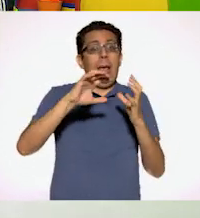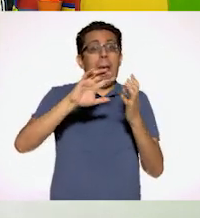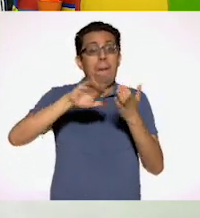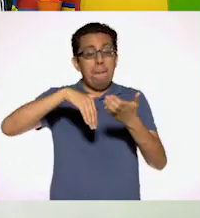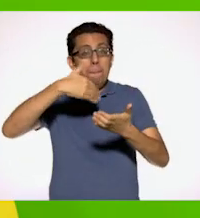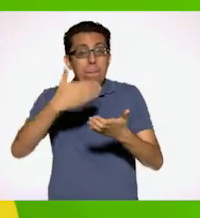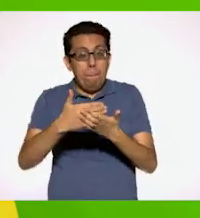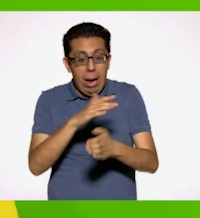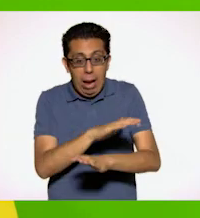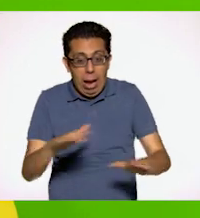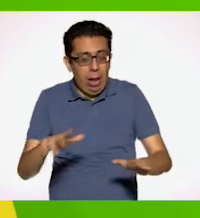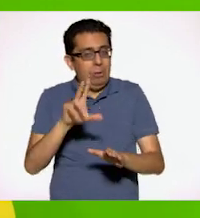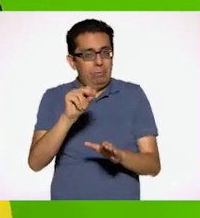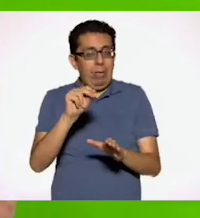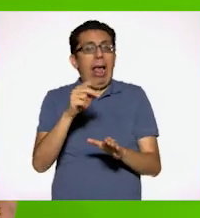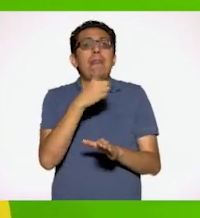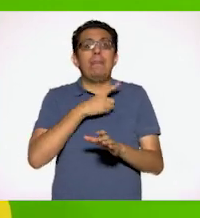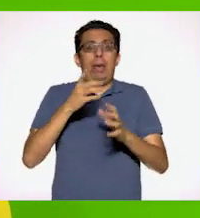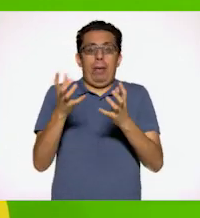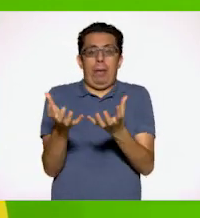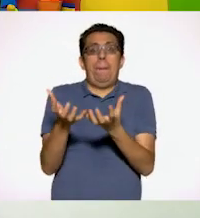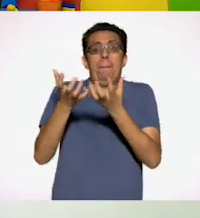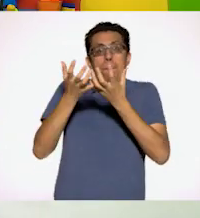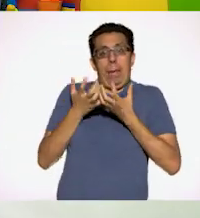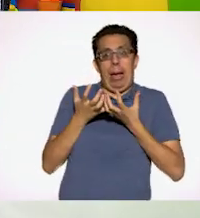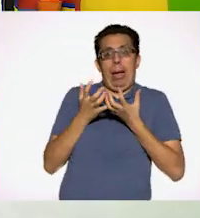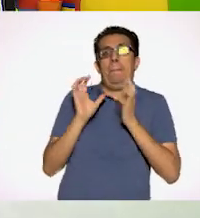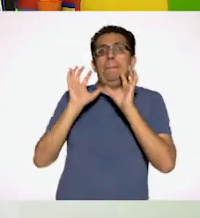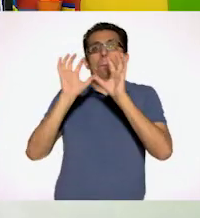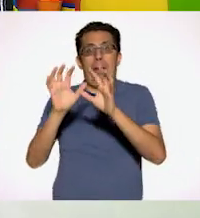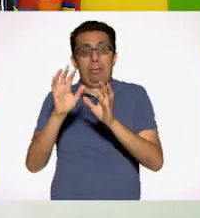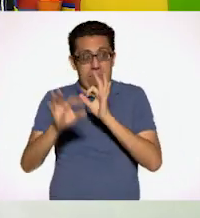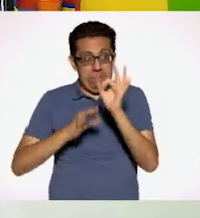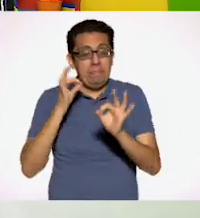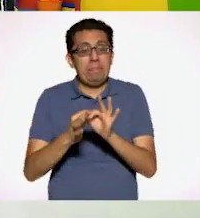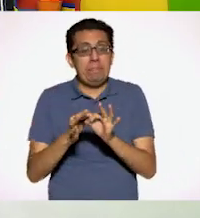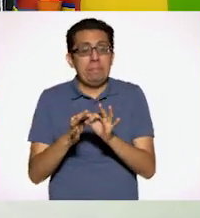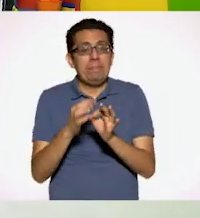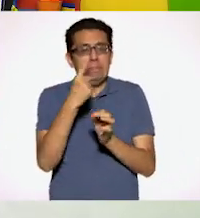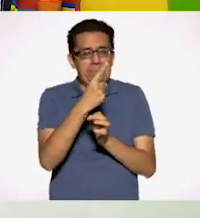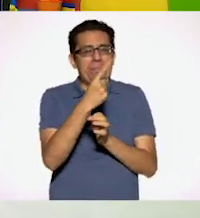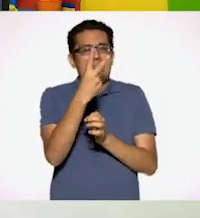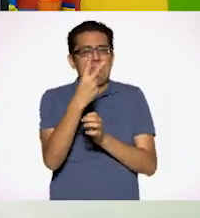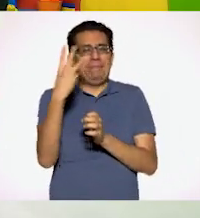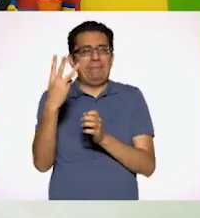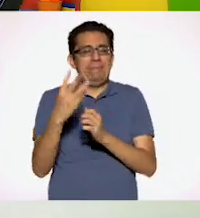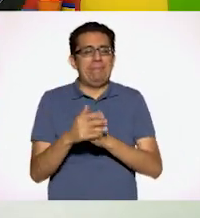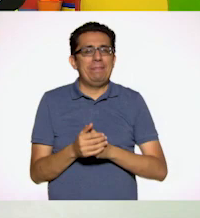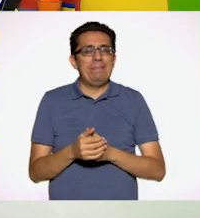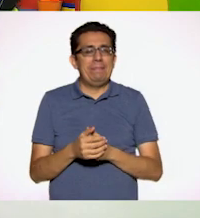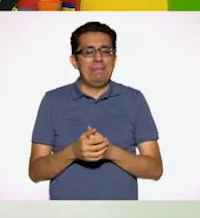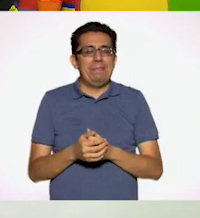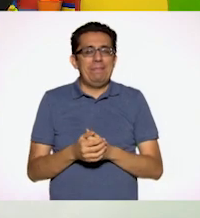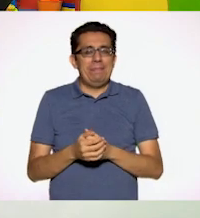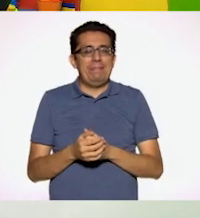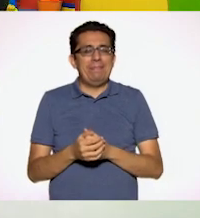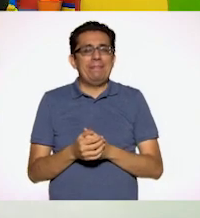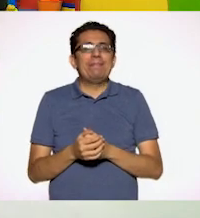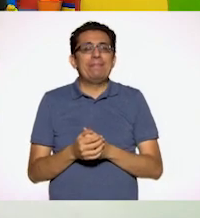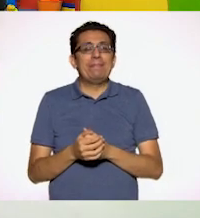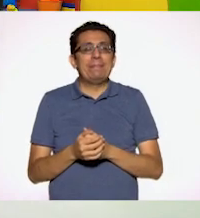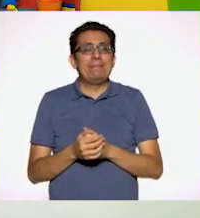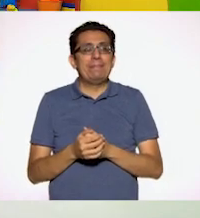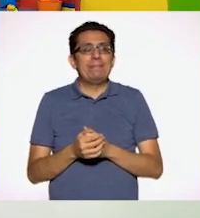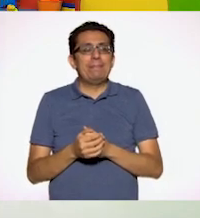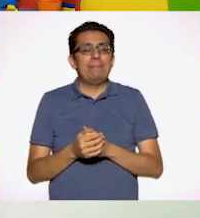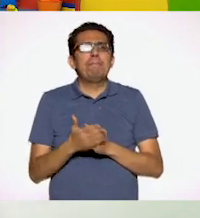vamos a atrapar. Muy bien. Allá. ¿Listos? Va. Una, dos, tres. ¡Ah! Muy bien. Te